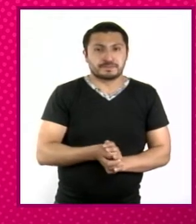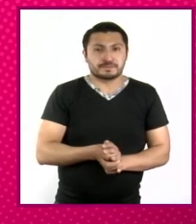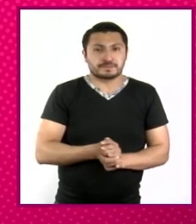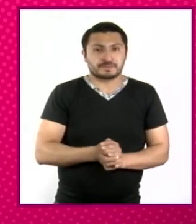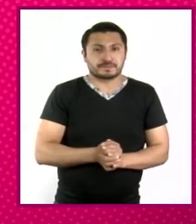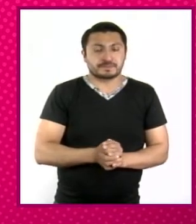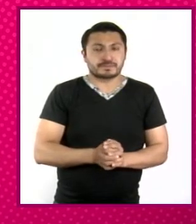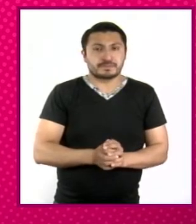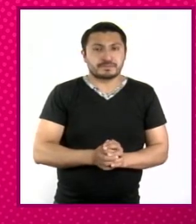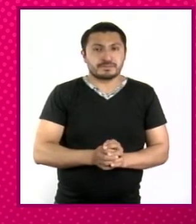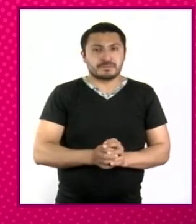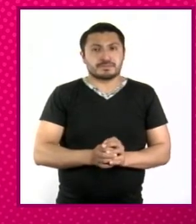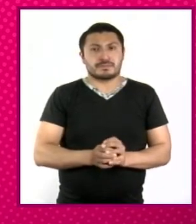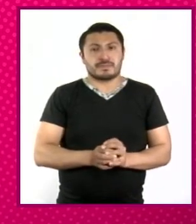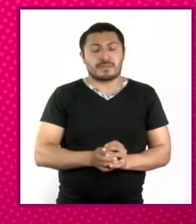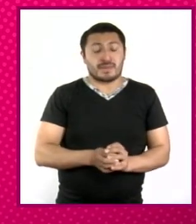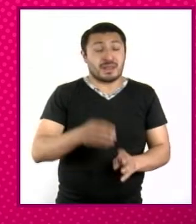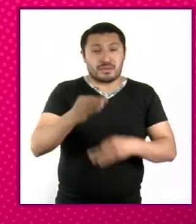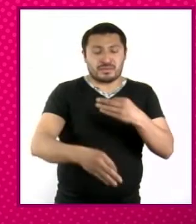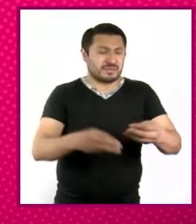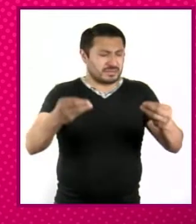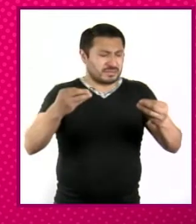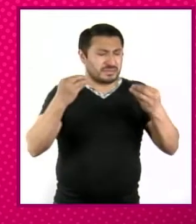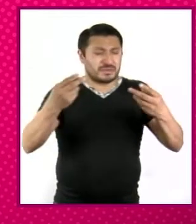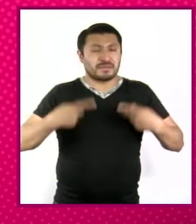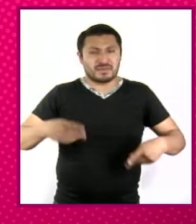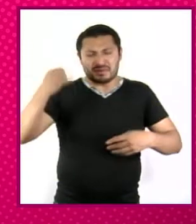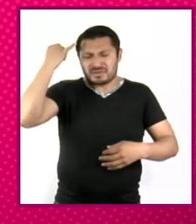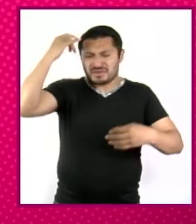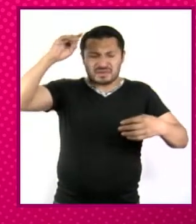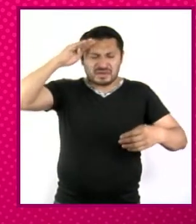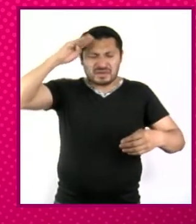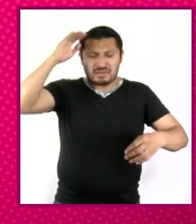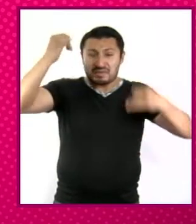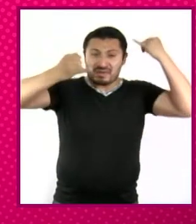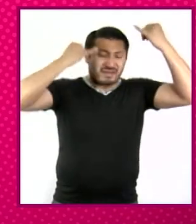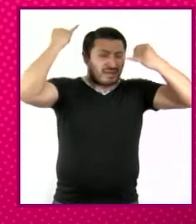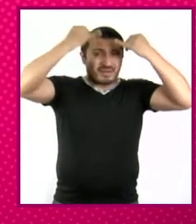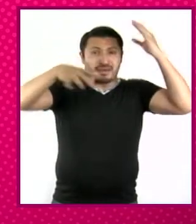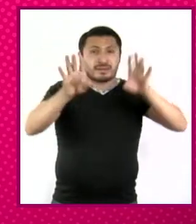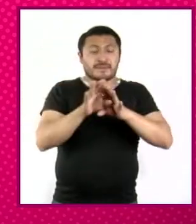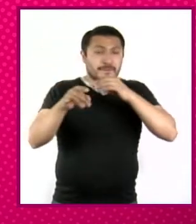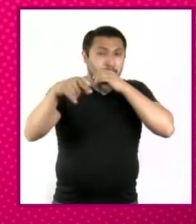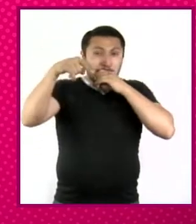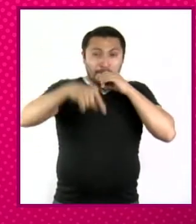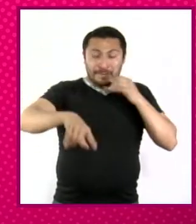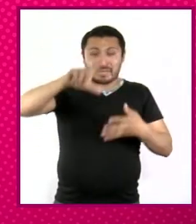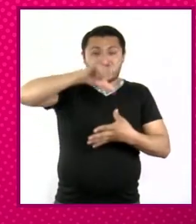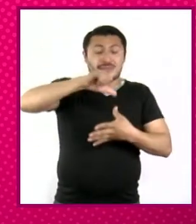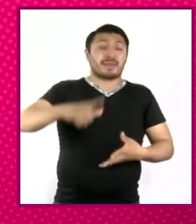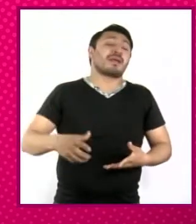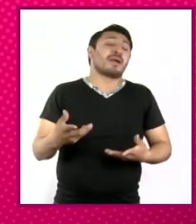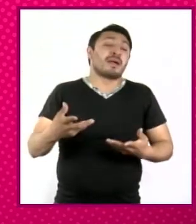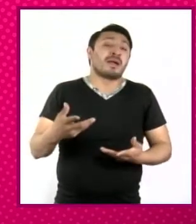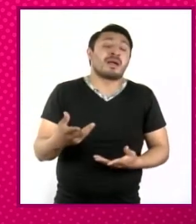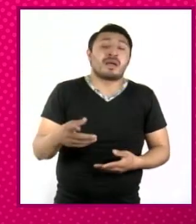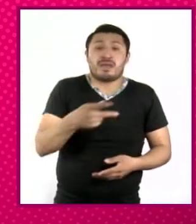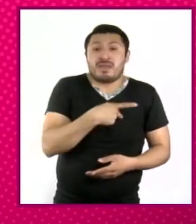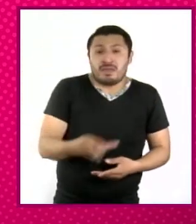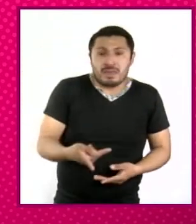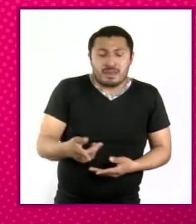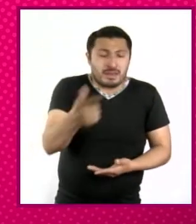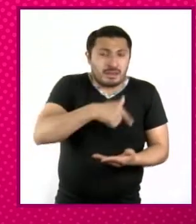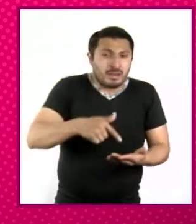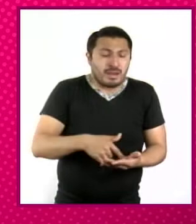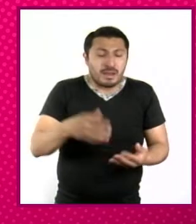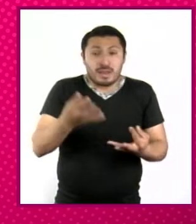de mucha gente pues es como un espacio muy, muy pobre, pues la verdad es que es un espacio que ha sido fundamental, particularmente a partir